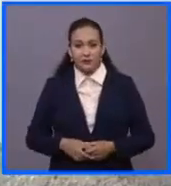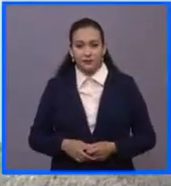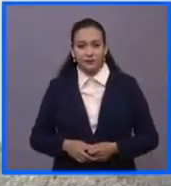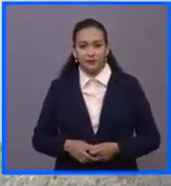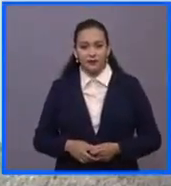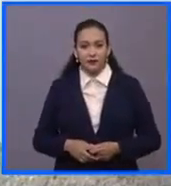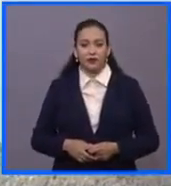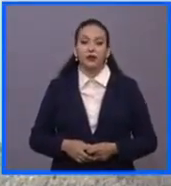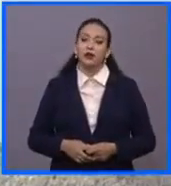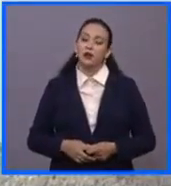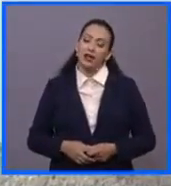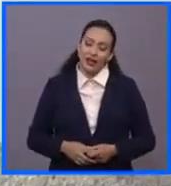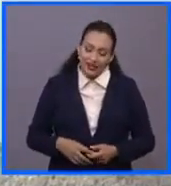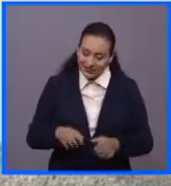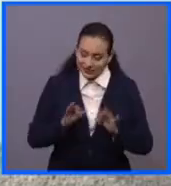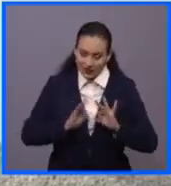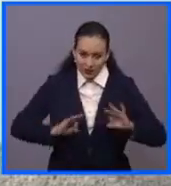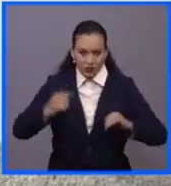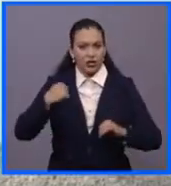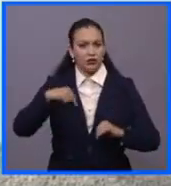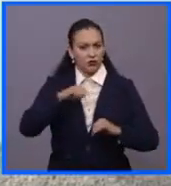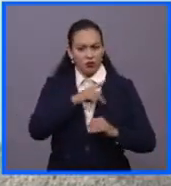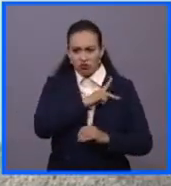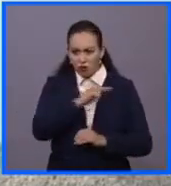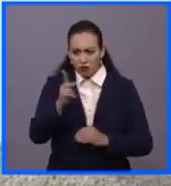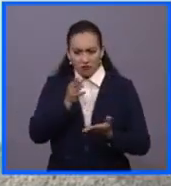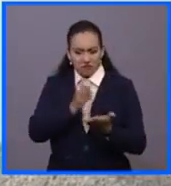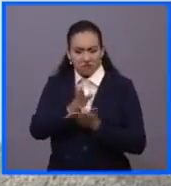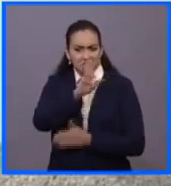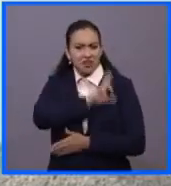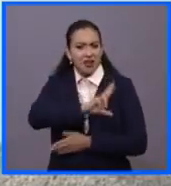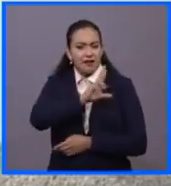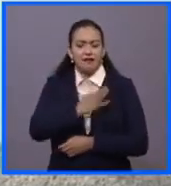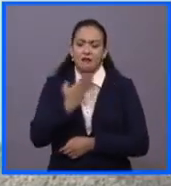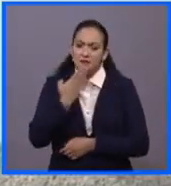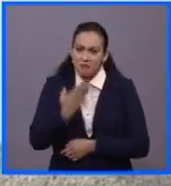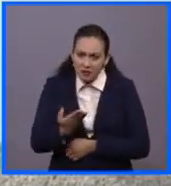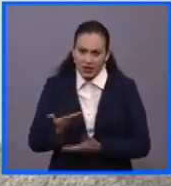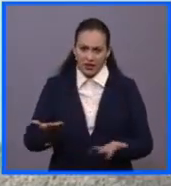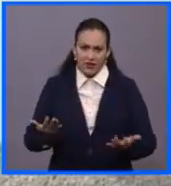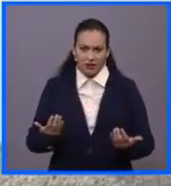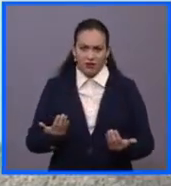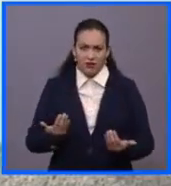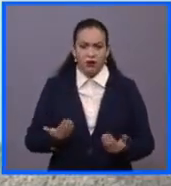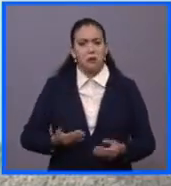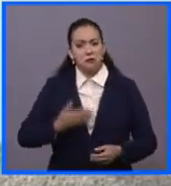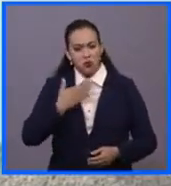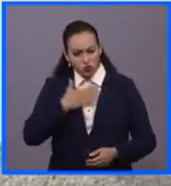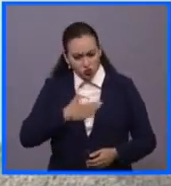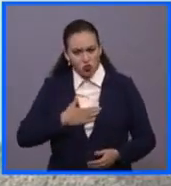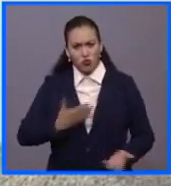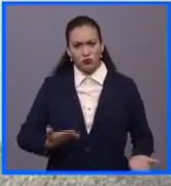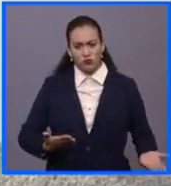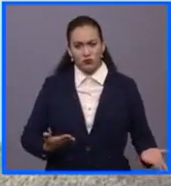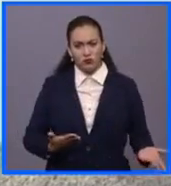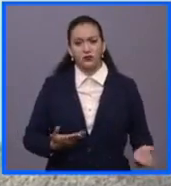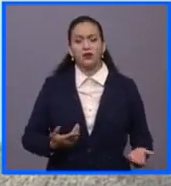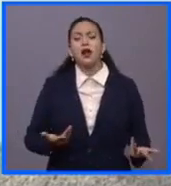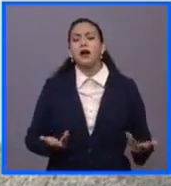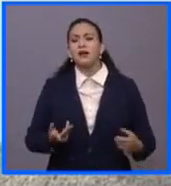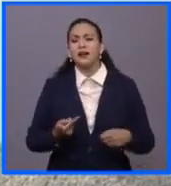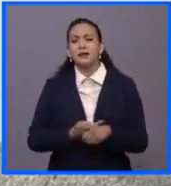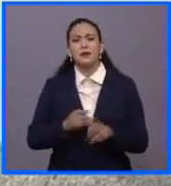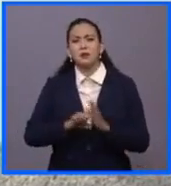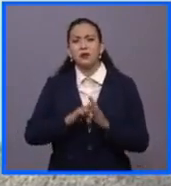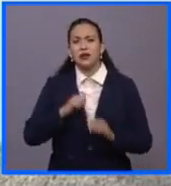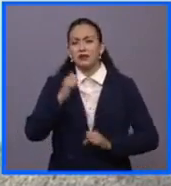Sectores prioritarios podamos acceder a una renta justa y equitativa, sino que también al paso de los años, cuando